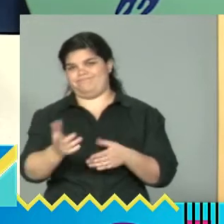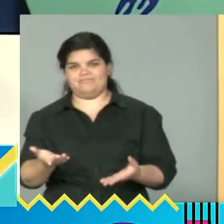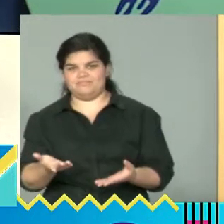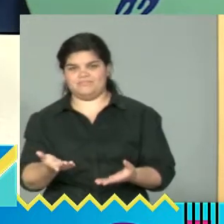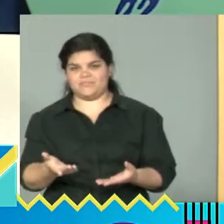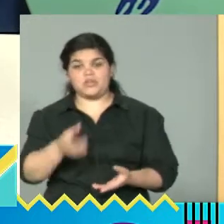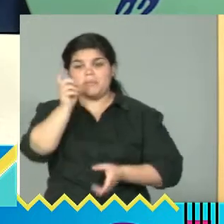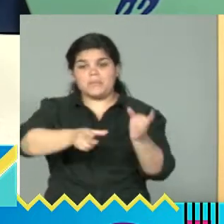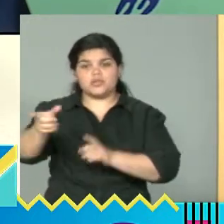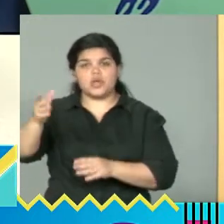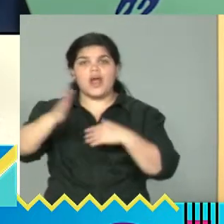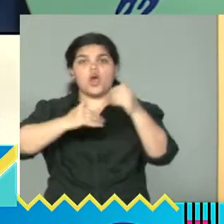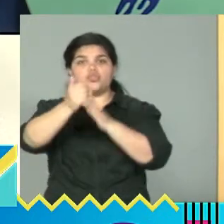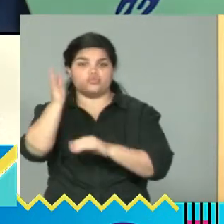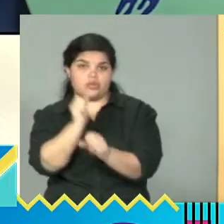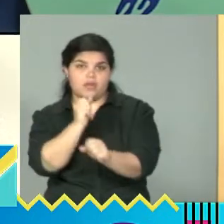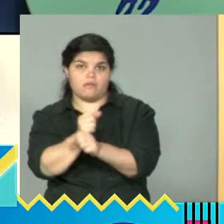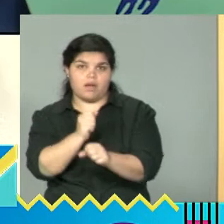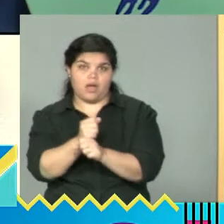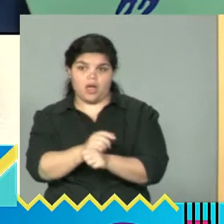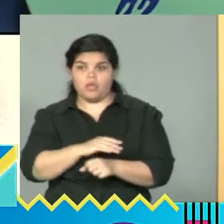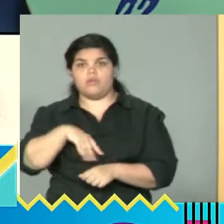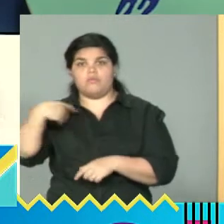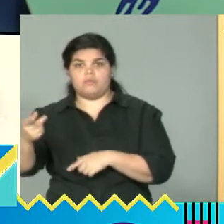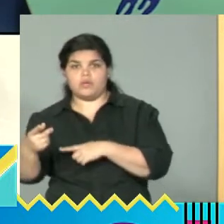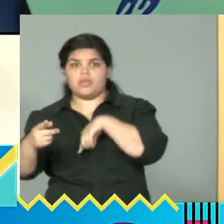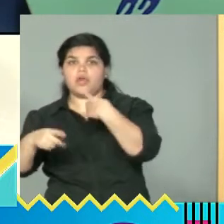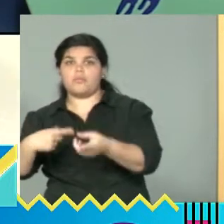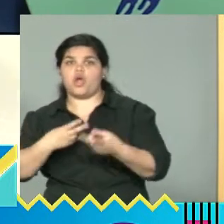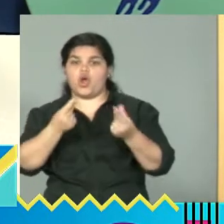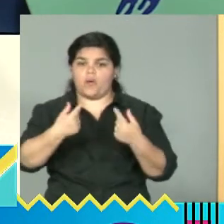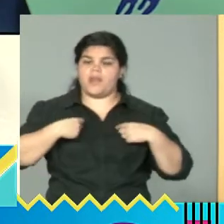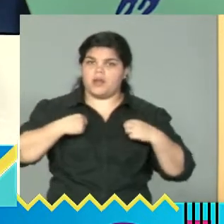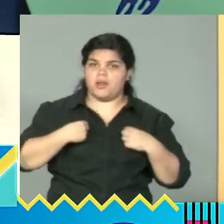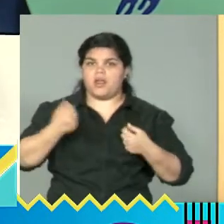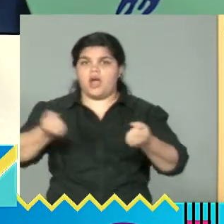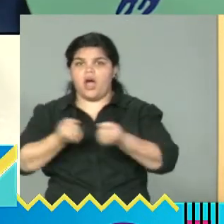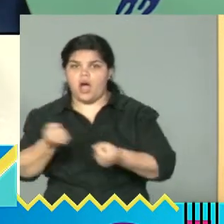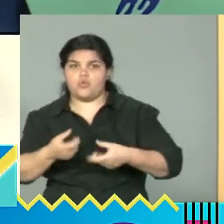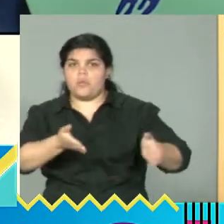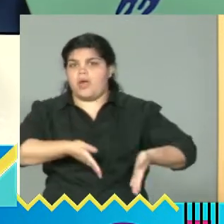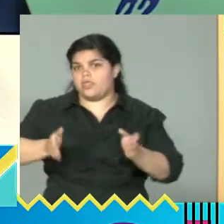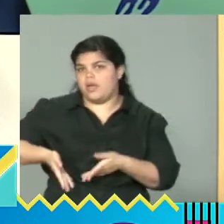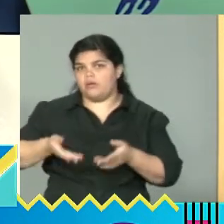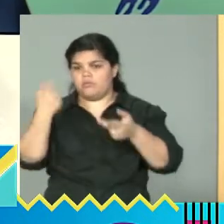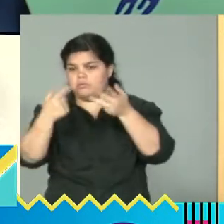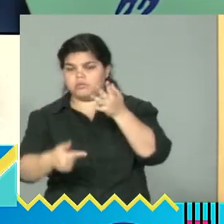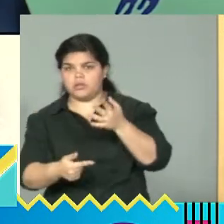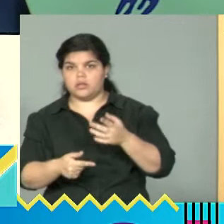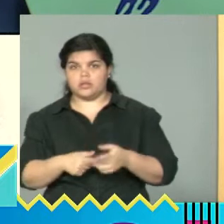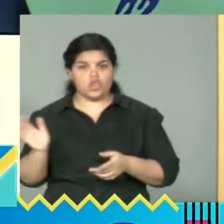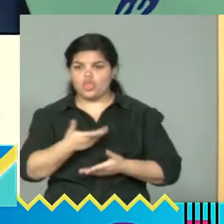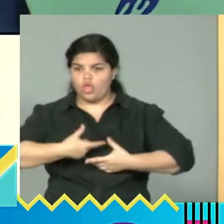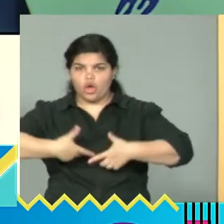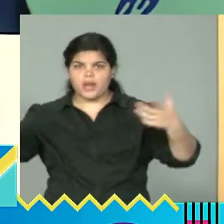empleados de la construcción que fueron a hacer rutas, después fueron a comprarse remeras, pantalones, autos, entonces vos decís, uy, pero está todo creciendo. Pero ¿y dónde está